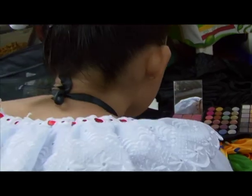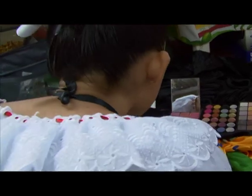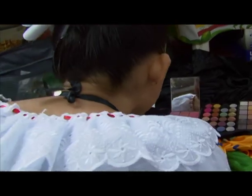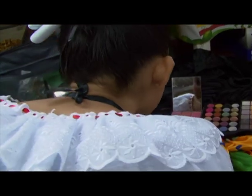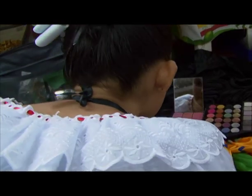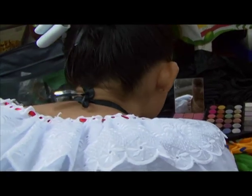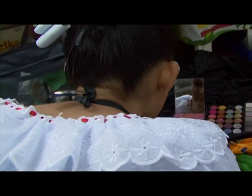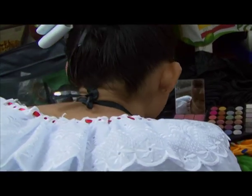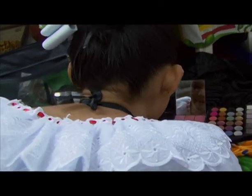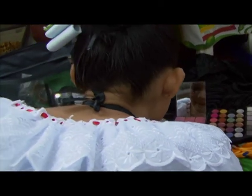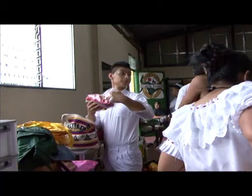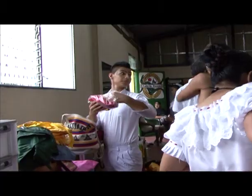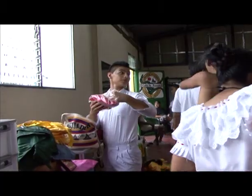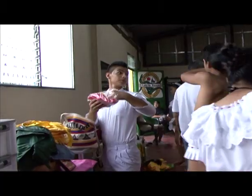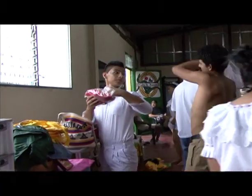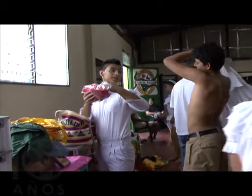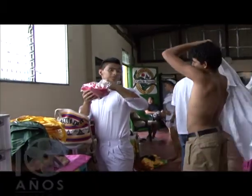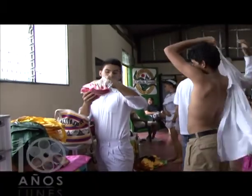mamá.